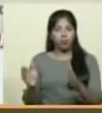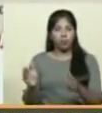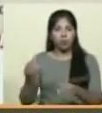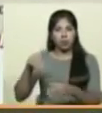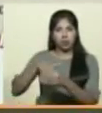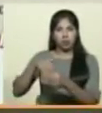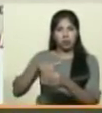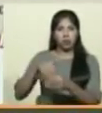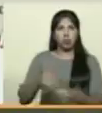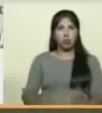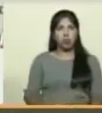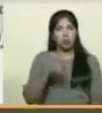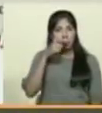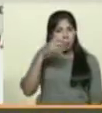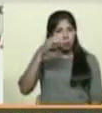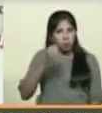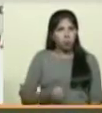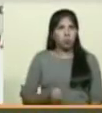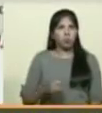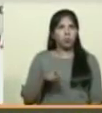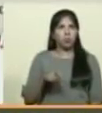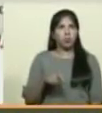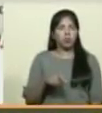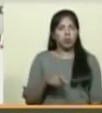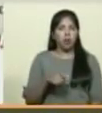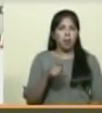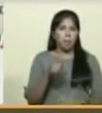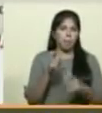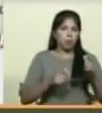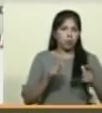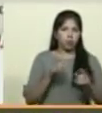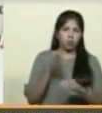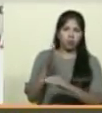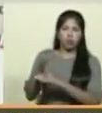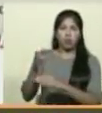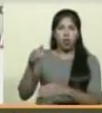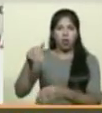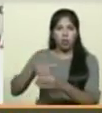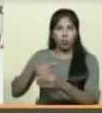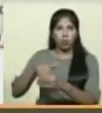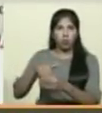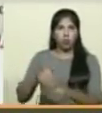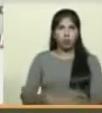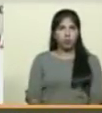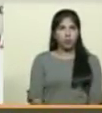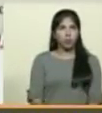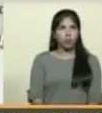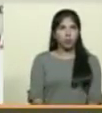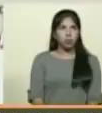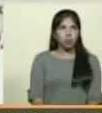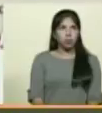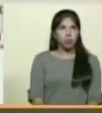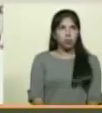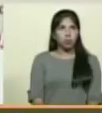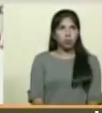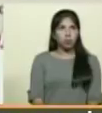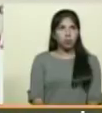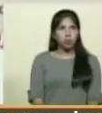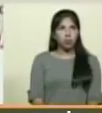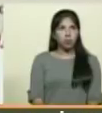para garantizar la seguridad de los electores y las electoras y el normal desarrollo de cualquier evento electoral.